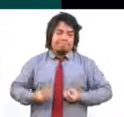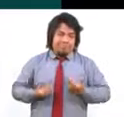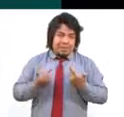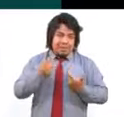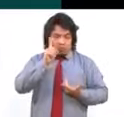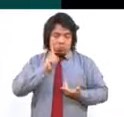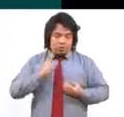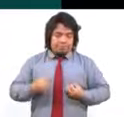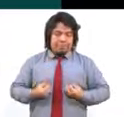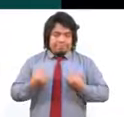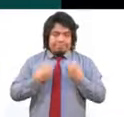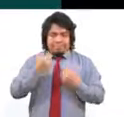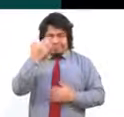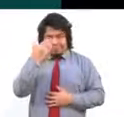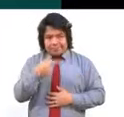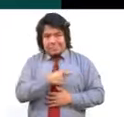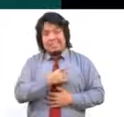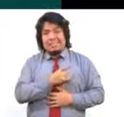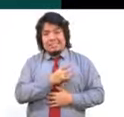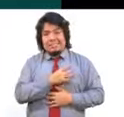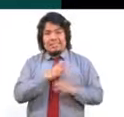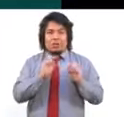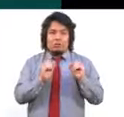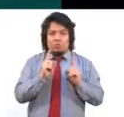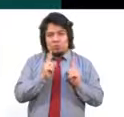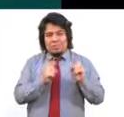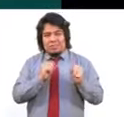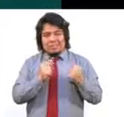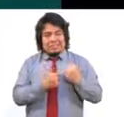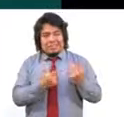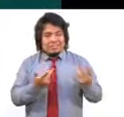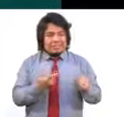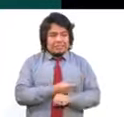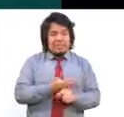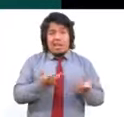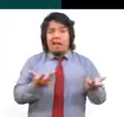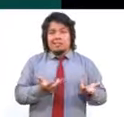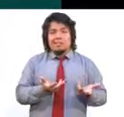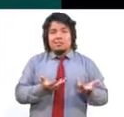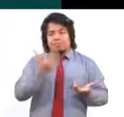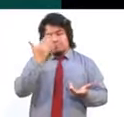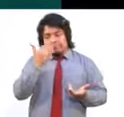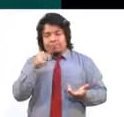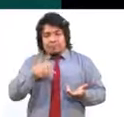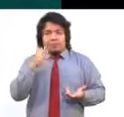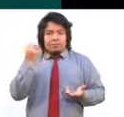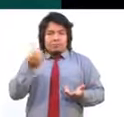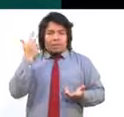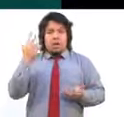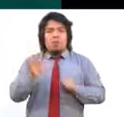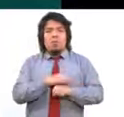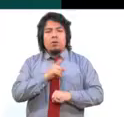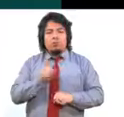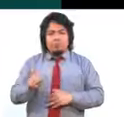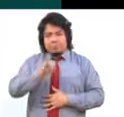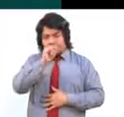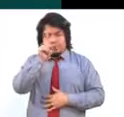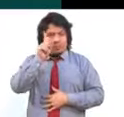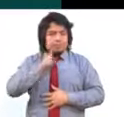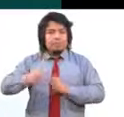que de su temor e incertidumbre, por lo que, como se ha señalado en este foro, por la jefa de gobierno, Claudia